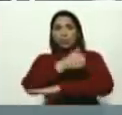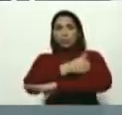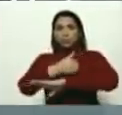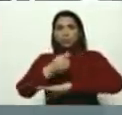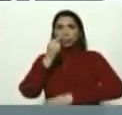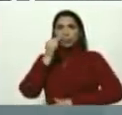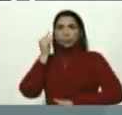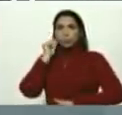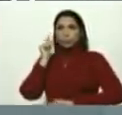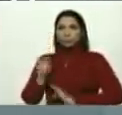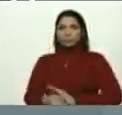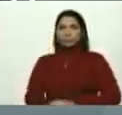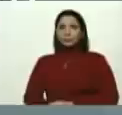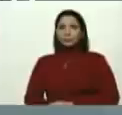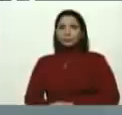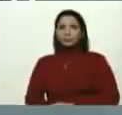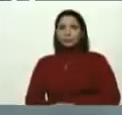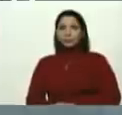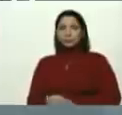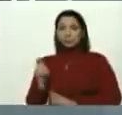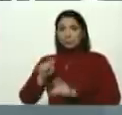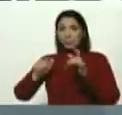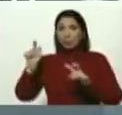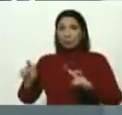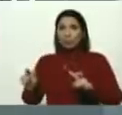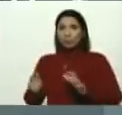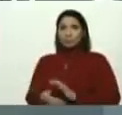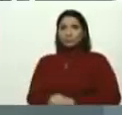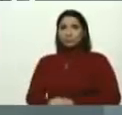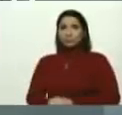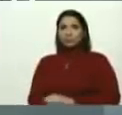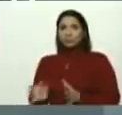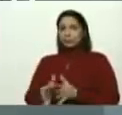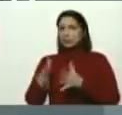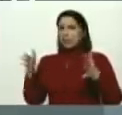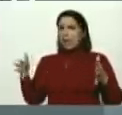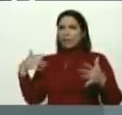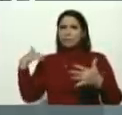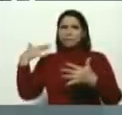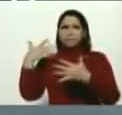rectoras. Gente de